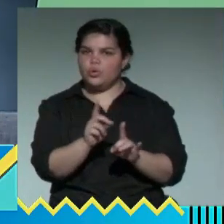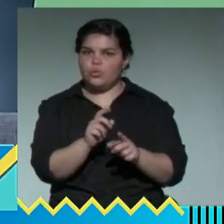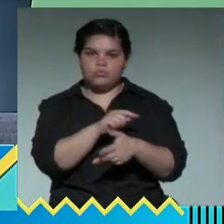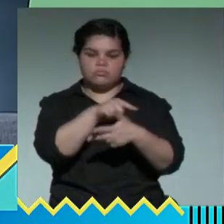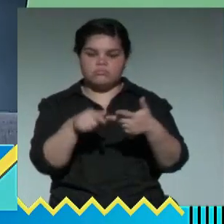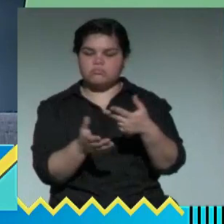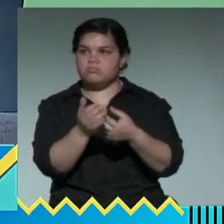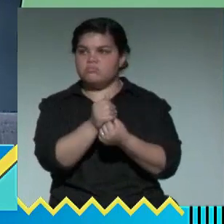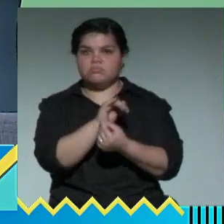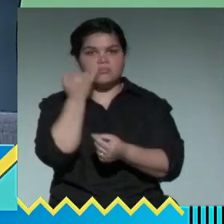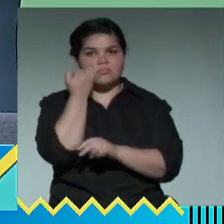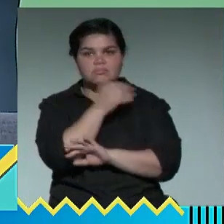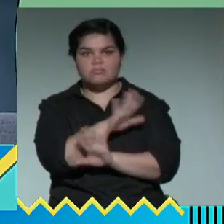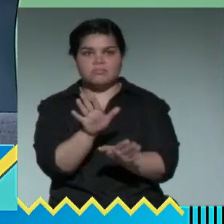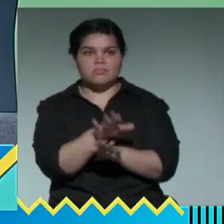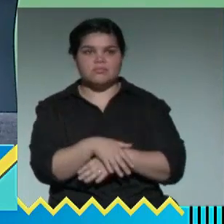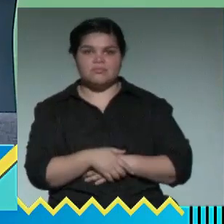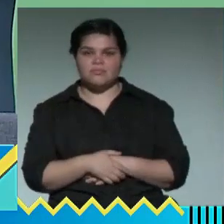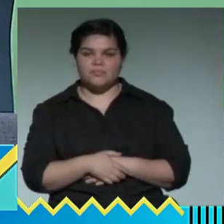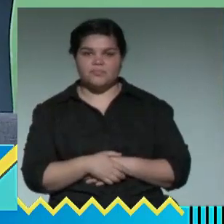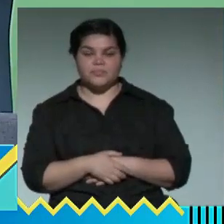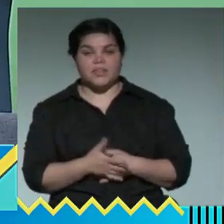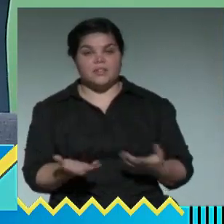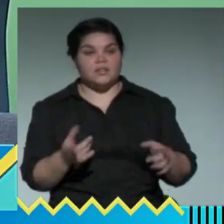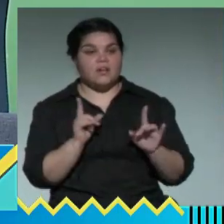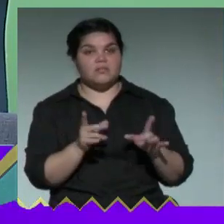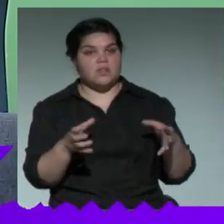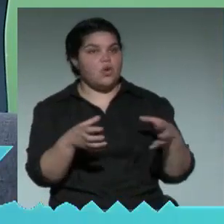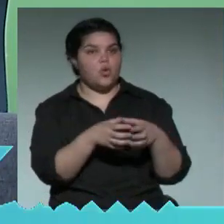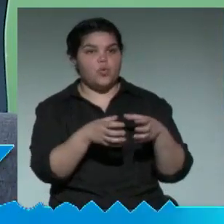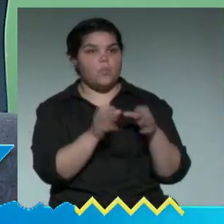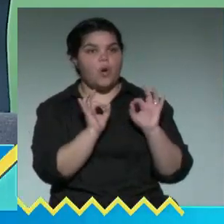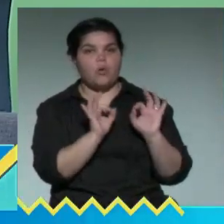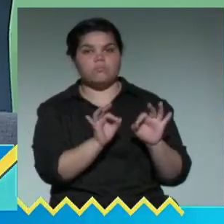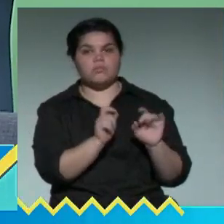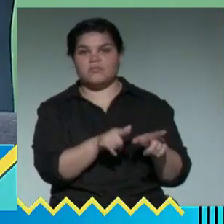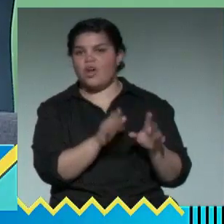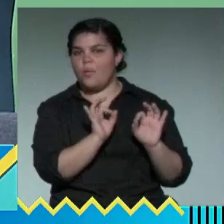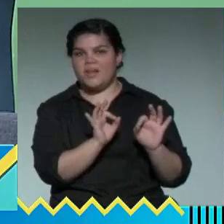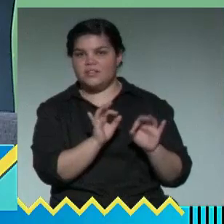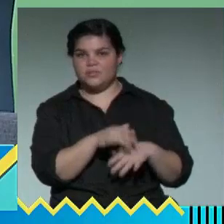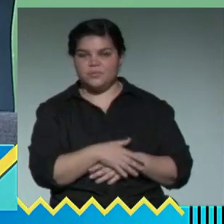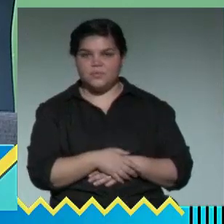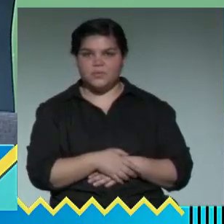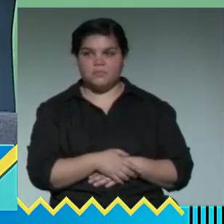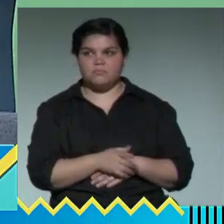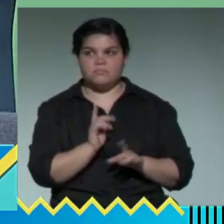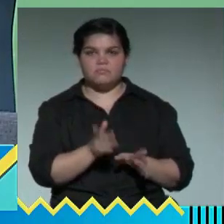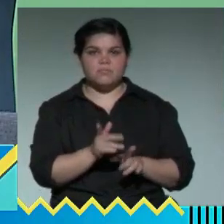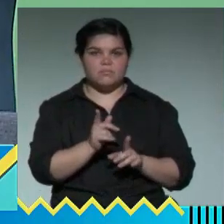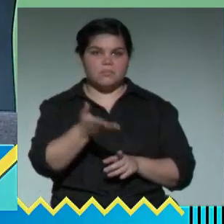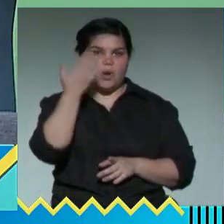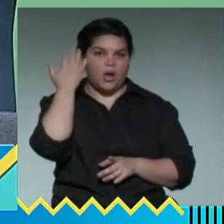tres. Así les decían. Y pues, era una banda que era muy completa, como te contaba antes, cuando yo me puse a analizar